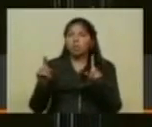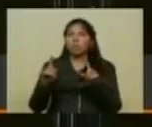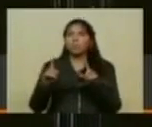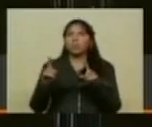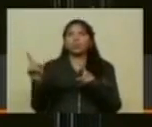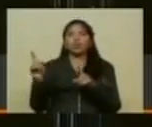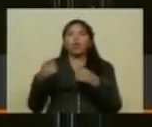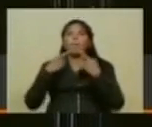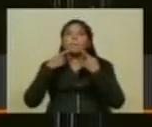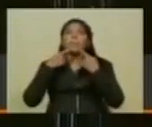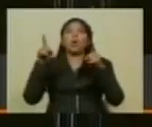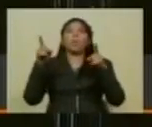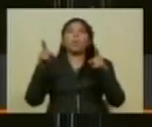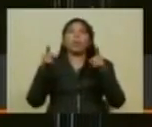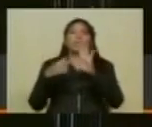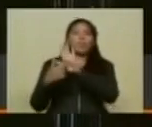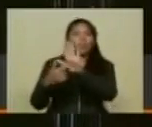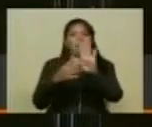pública